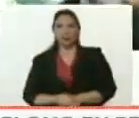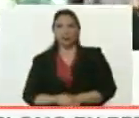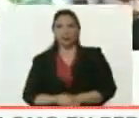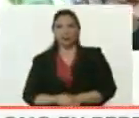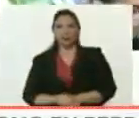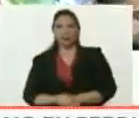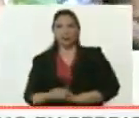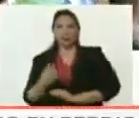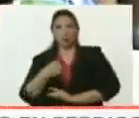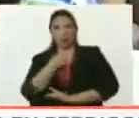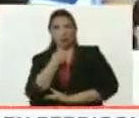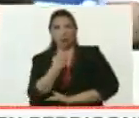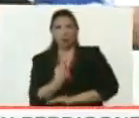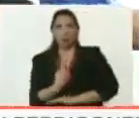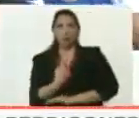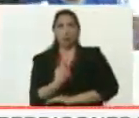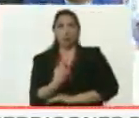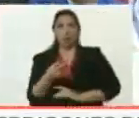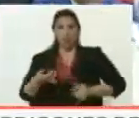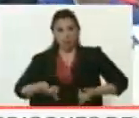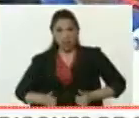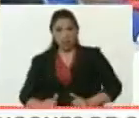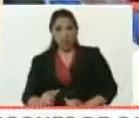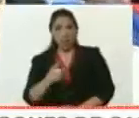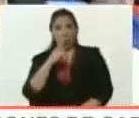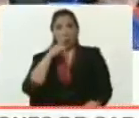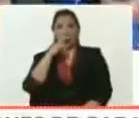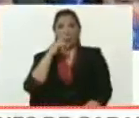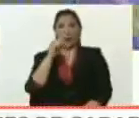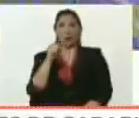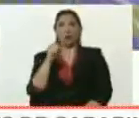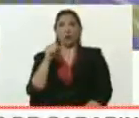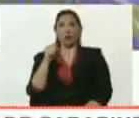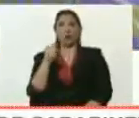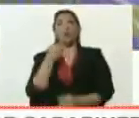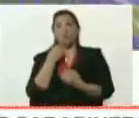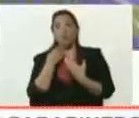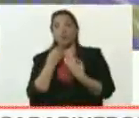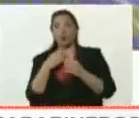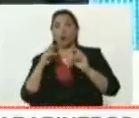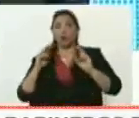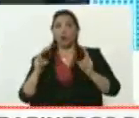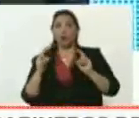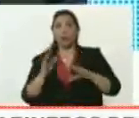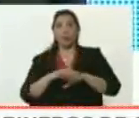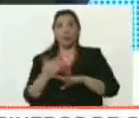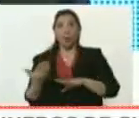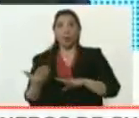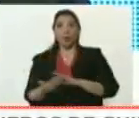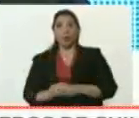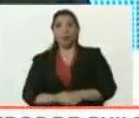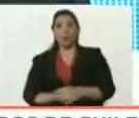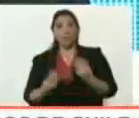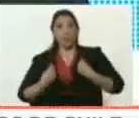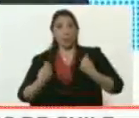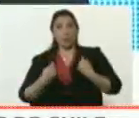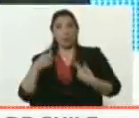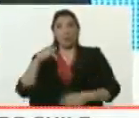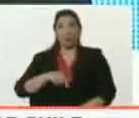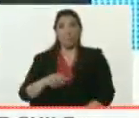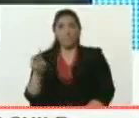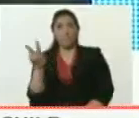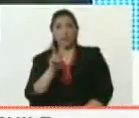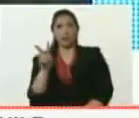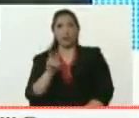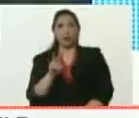Y yo le decía a Nicolás Ernesto, es un buen tema, es de verdad un muy buen tema, porque lo que vivimos hoy en Venezuela